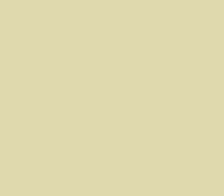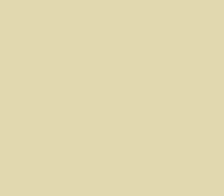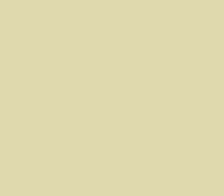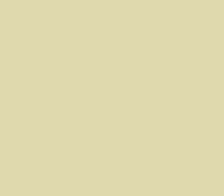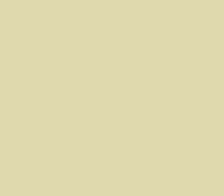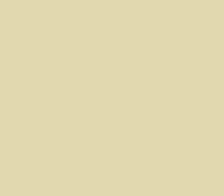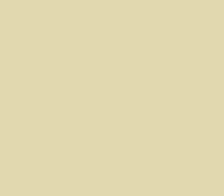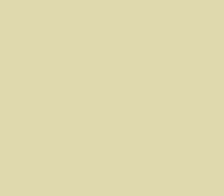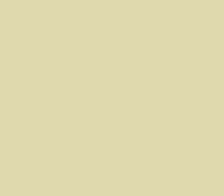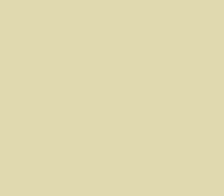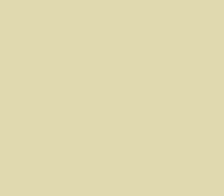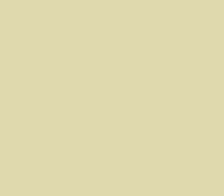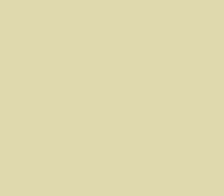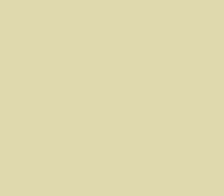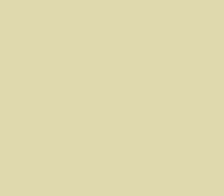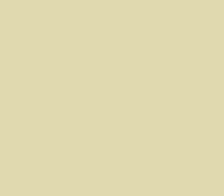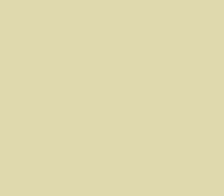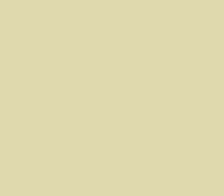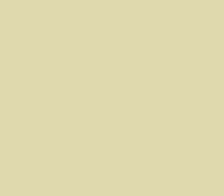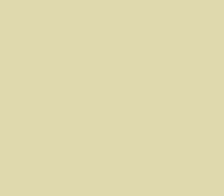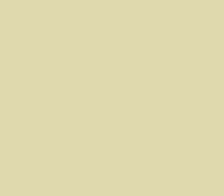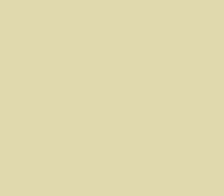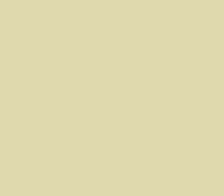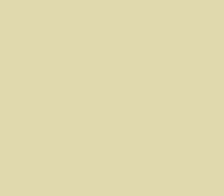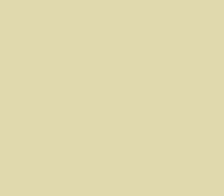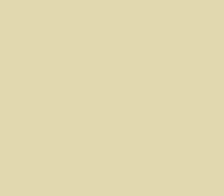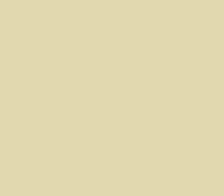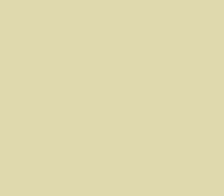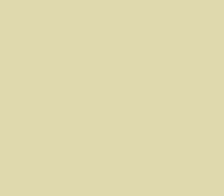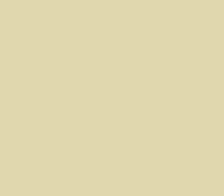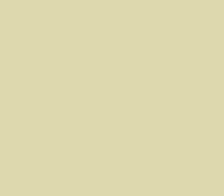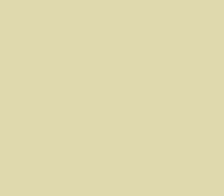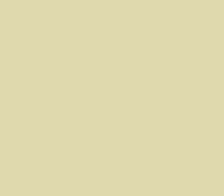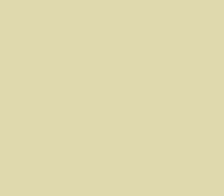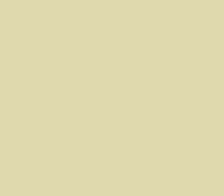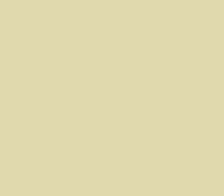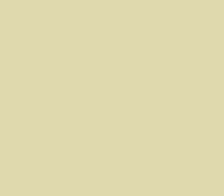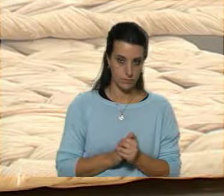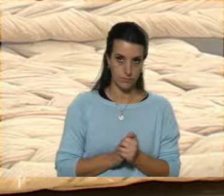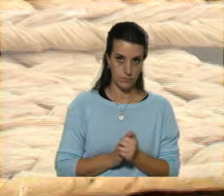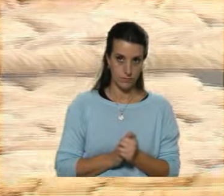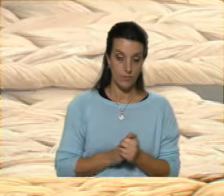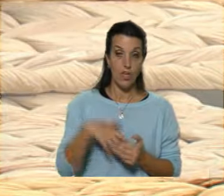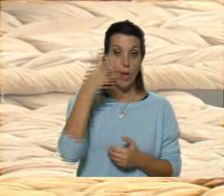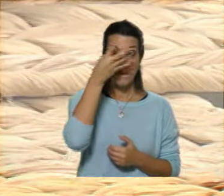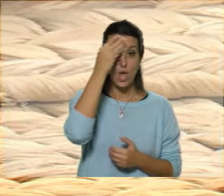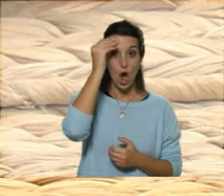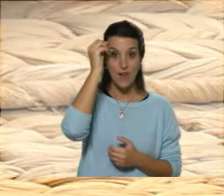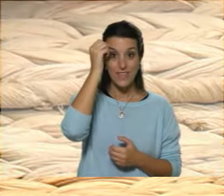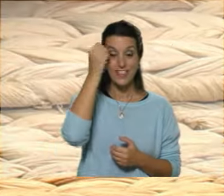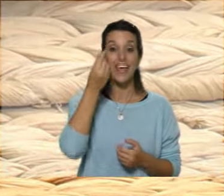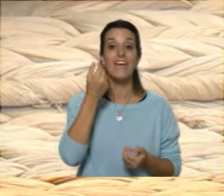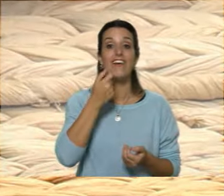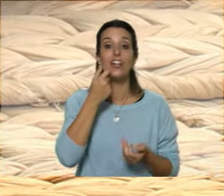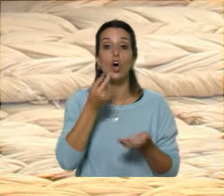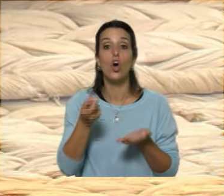vainilla. Y el almíbar, para que te quede así brillantito, son 100 gramos de azúcar y 100 mililitros de agua. Estoy viendo que me olvidé en la masa de ponerle 2 cucharitas